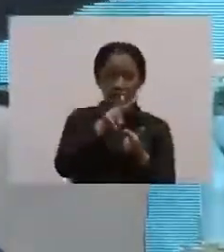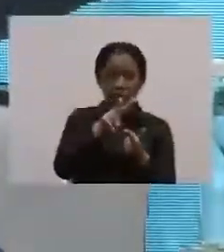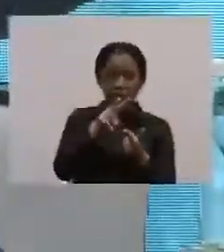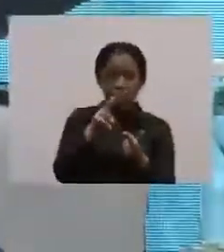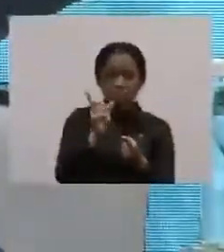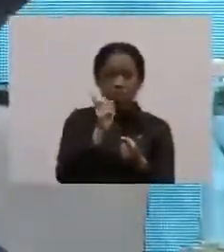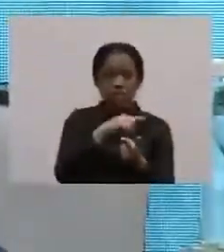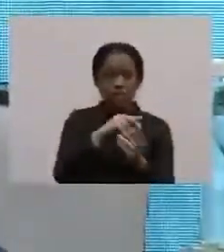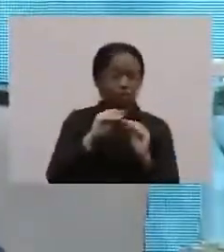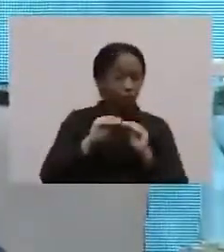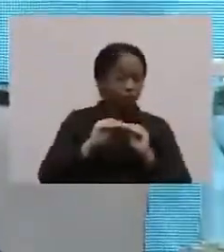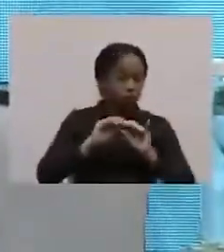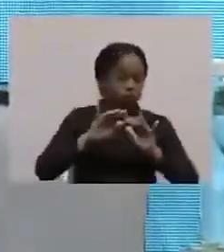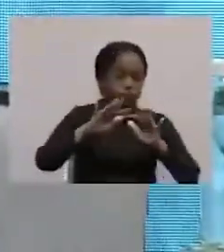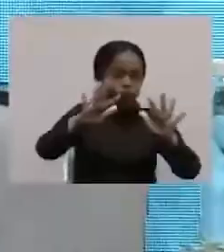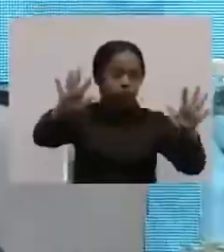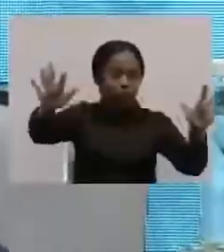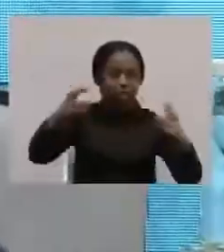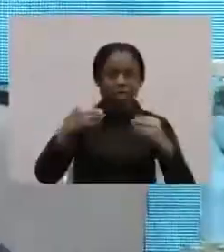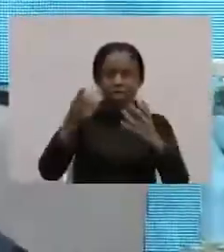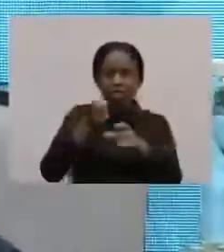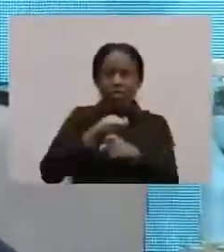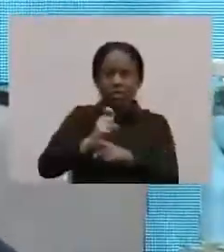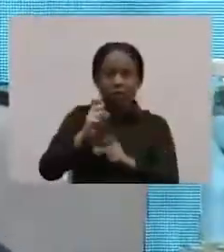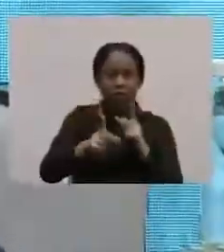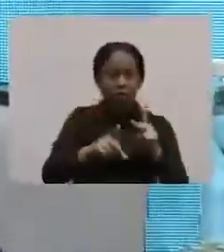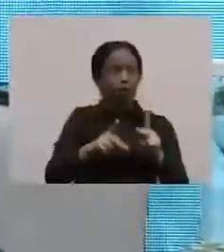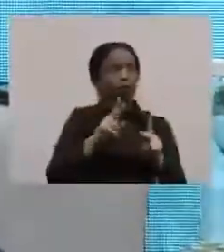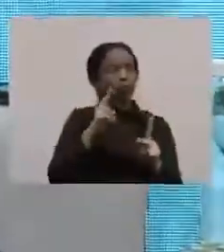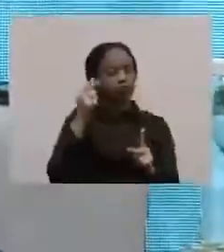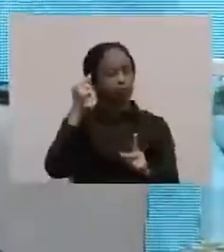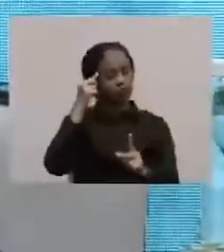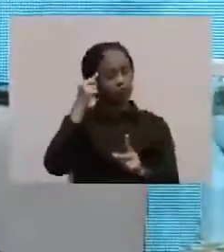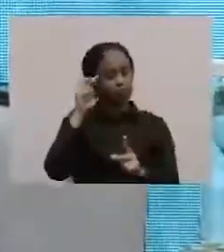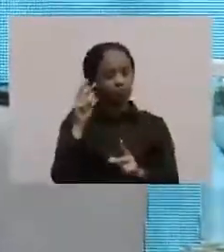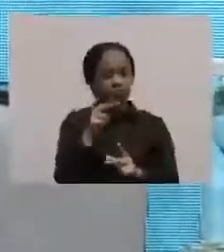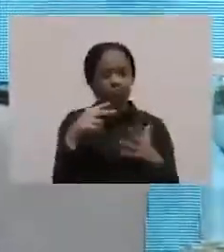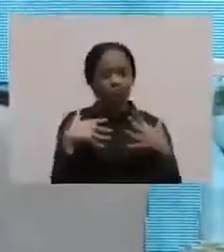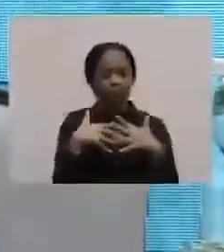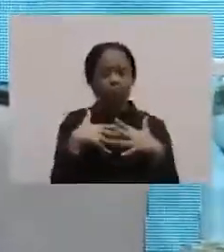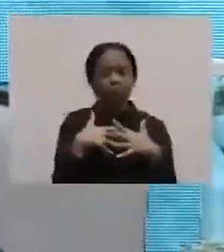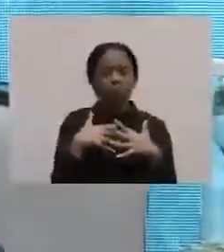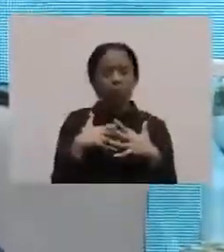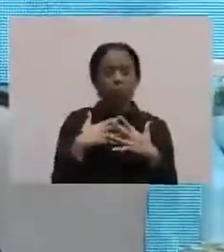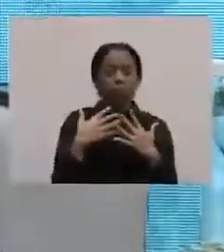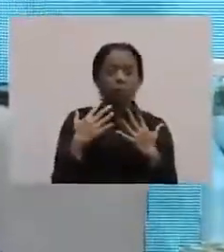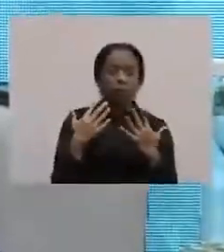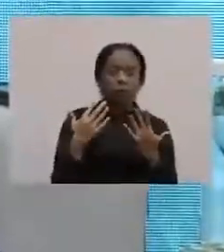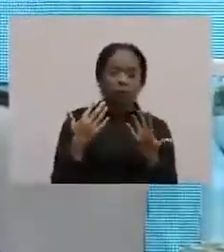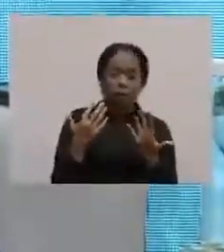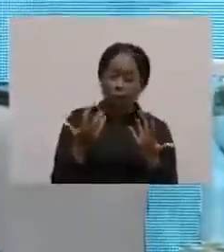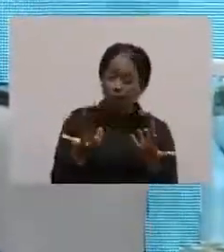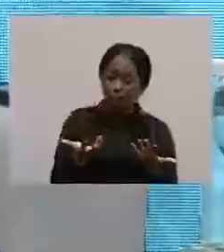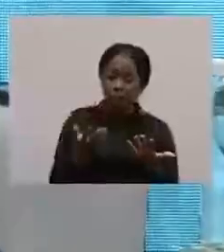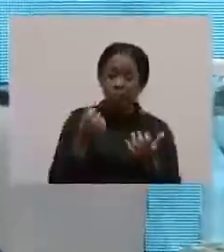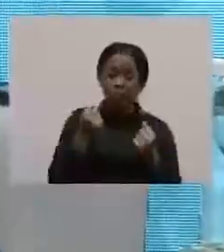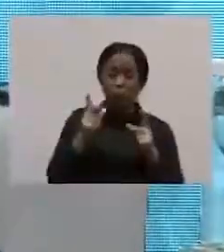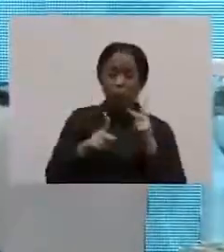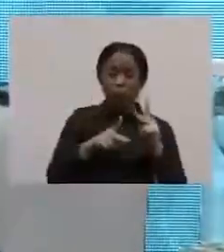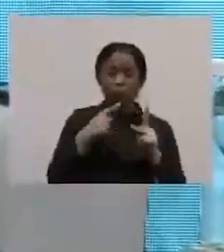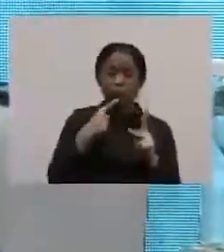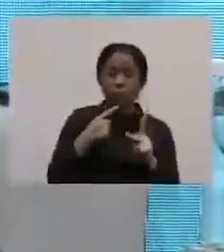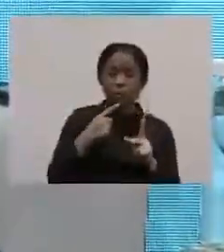potencializa. Y dirán, hay que legislar para controlar las informaciones